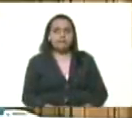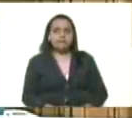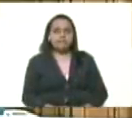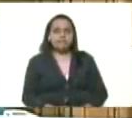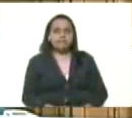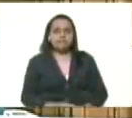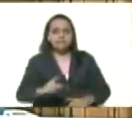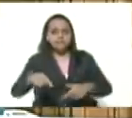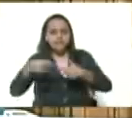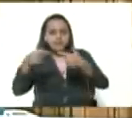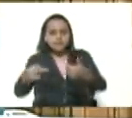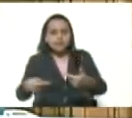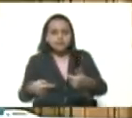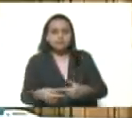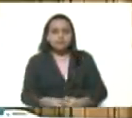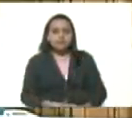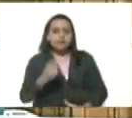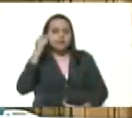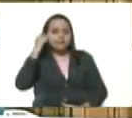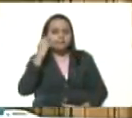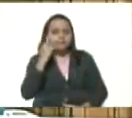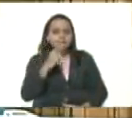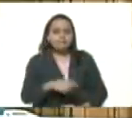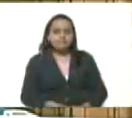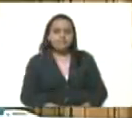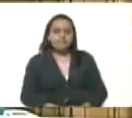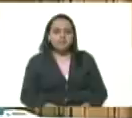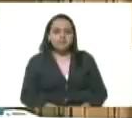Después viene el estado Sucre,